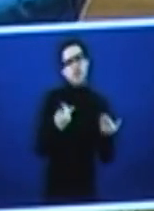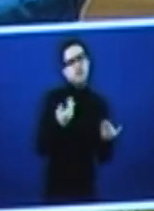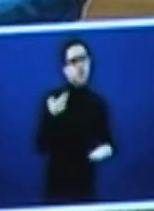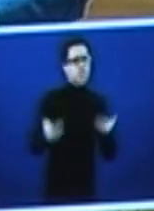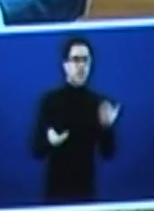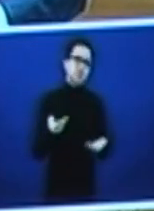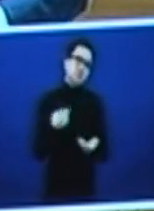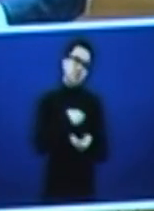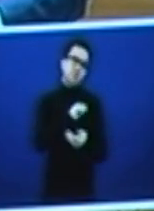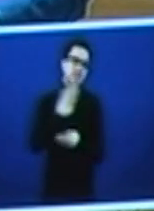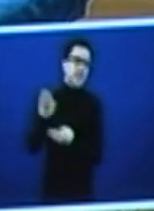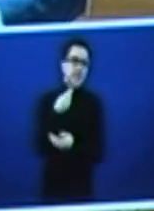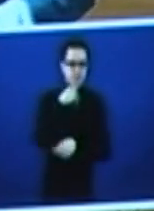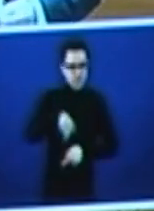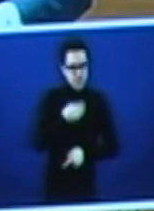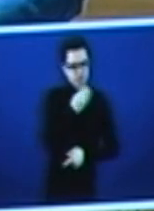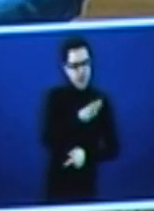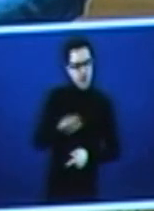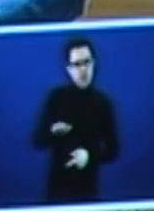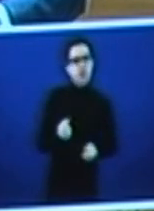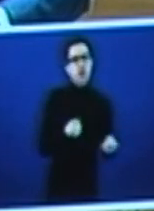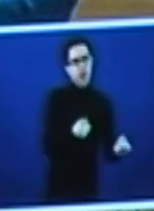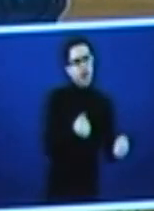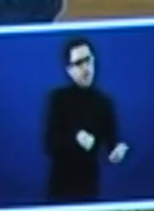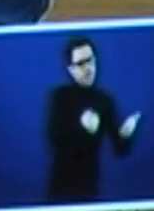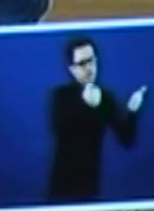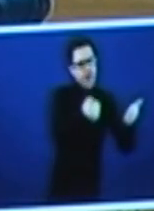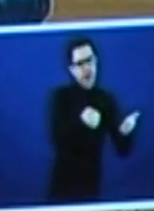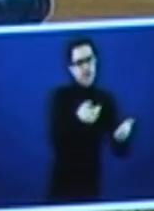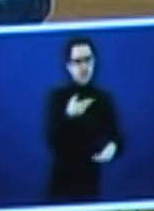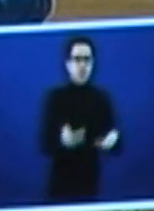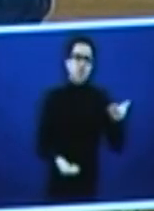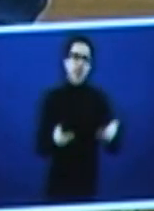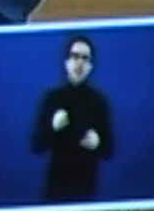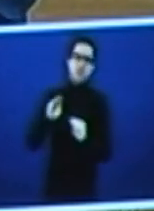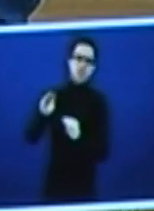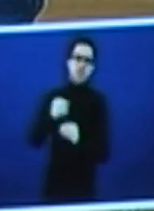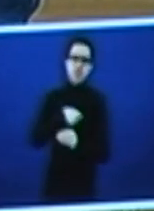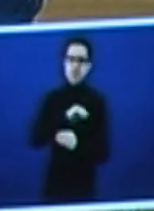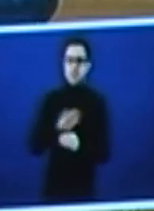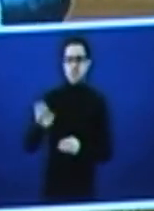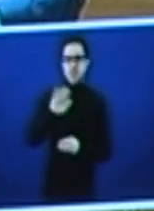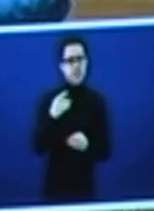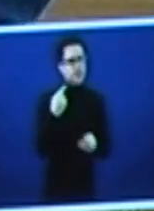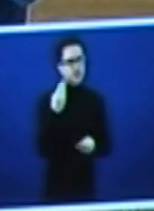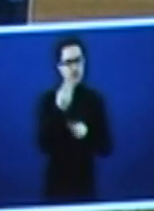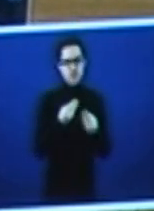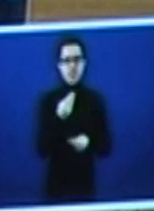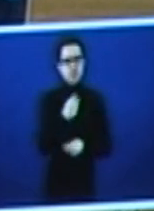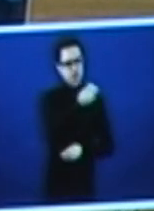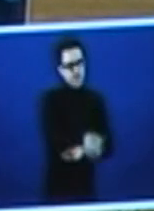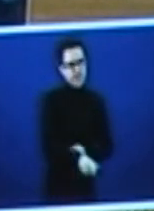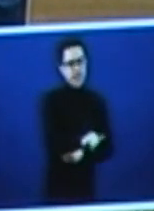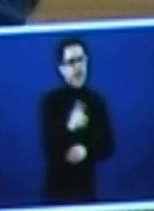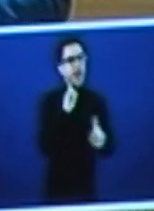en esta legislatura que na súa. Supoño, señoría, que hai rayos para esperar. Gracias, presidente. Supoño, señoría, que usted, si